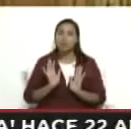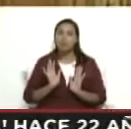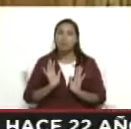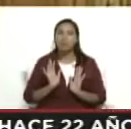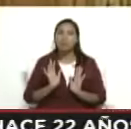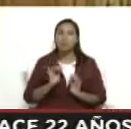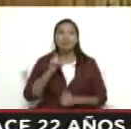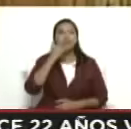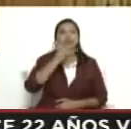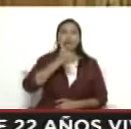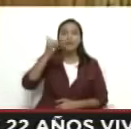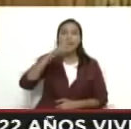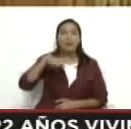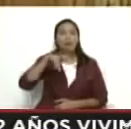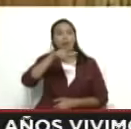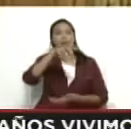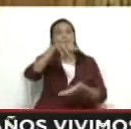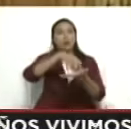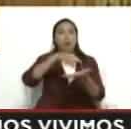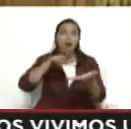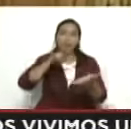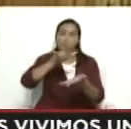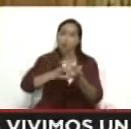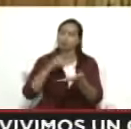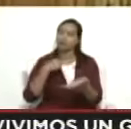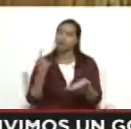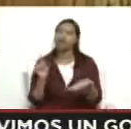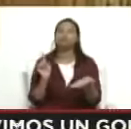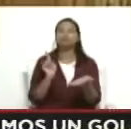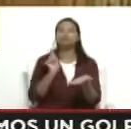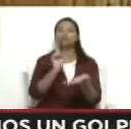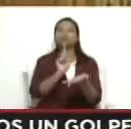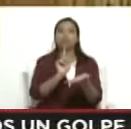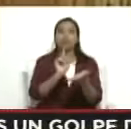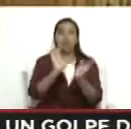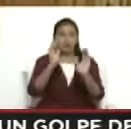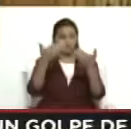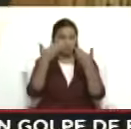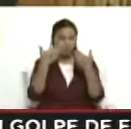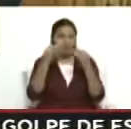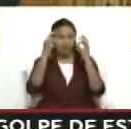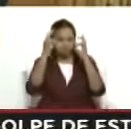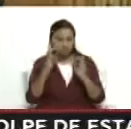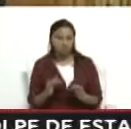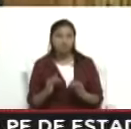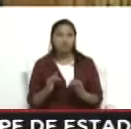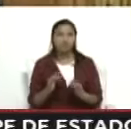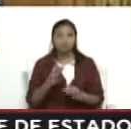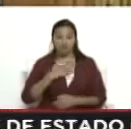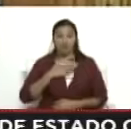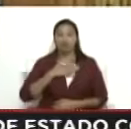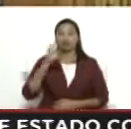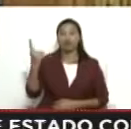llamaba al aeropuerto y a mí me esperaban en el aeropuerto y me atendían en el aeropuerto. Eso me lo dijo él a mí.